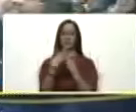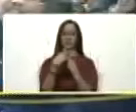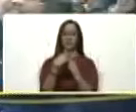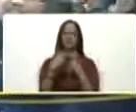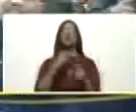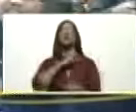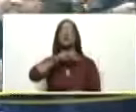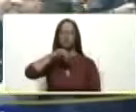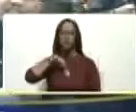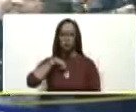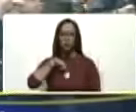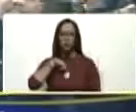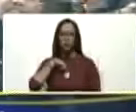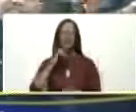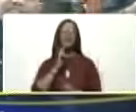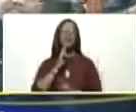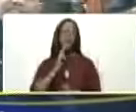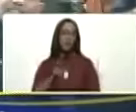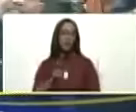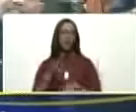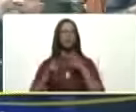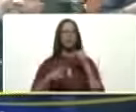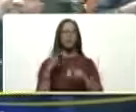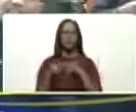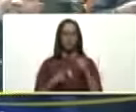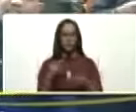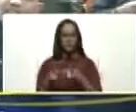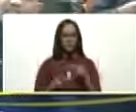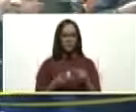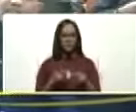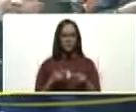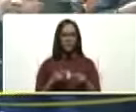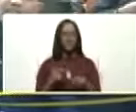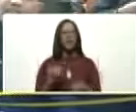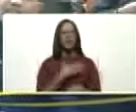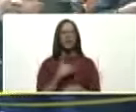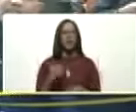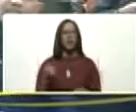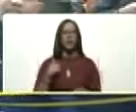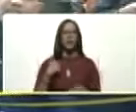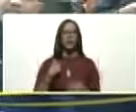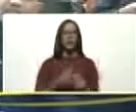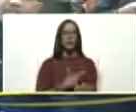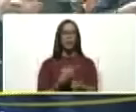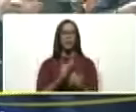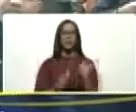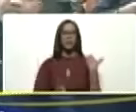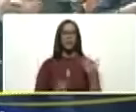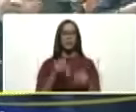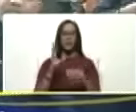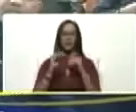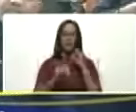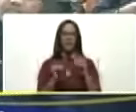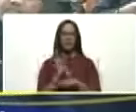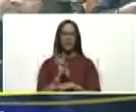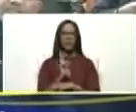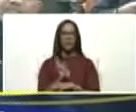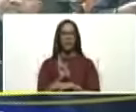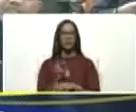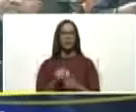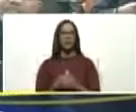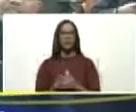nosotros, la respuesta es producción. Quiero aprovechar, hermano presidente, para comentarle rápidamente